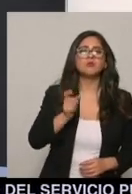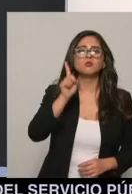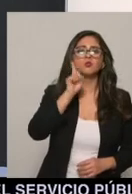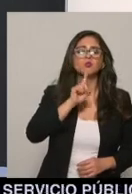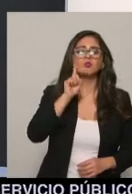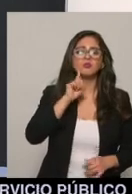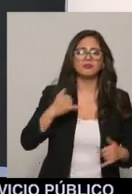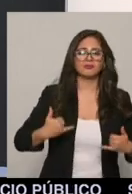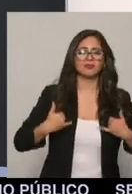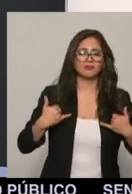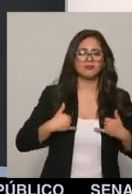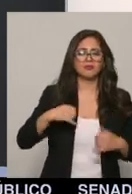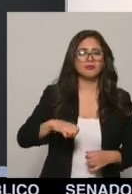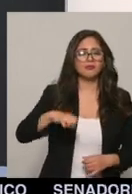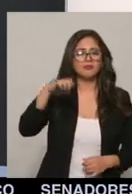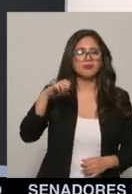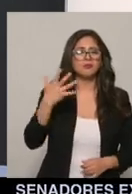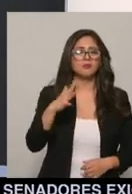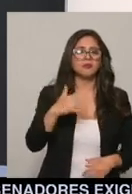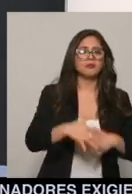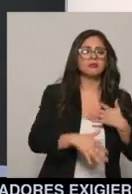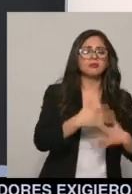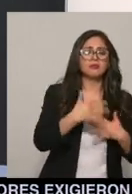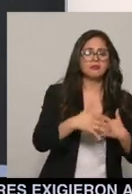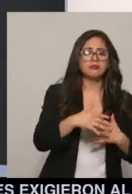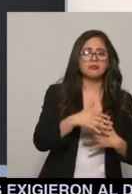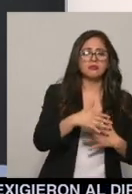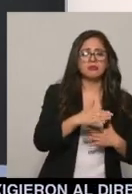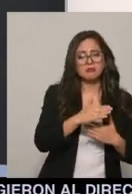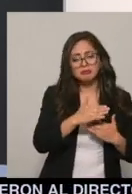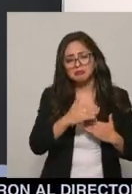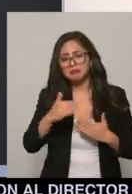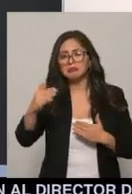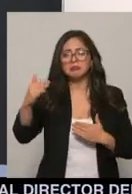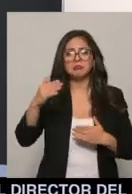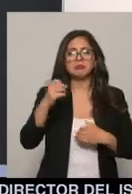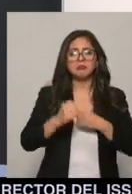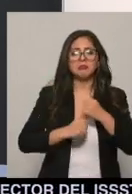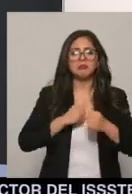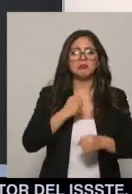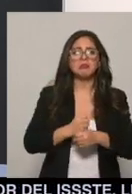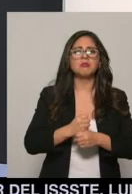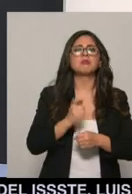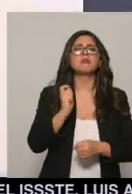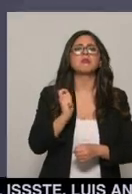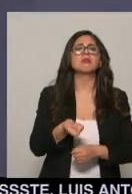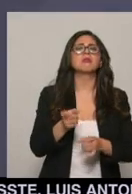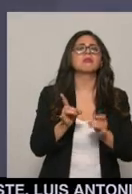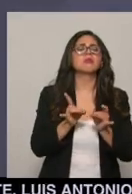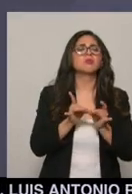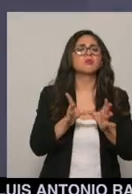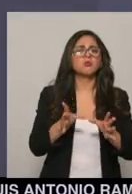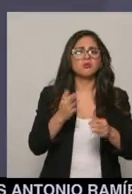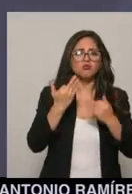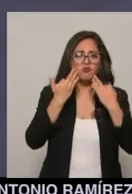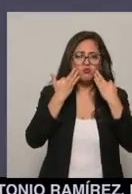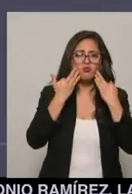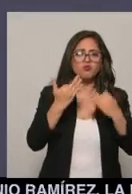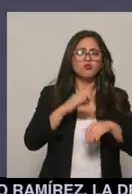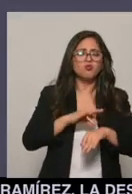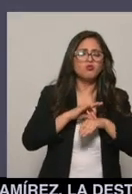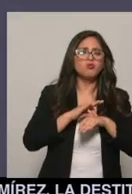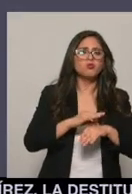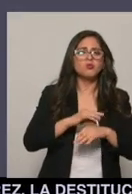de suicidio es de los 15 en adelante, qué es lo que lleva, cuáles son los ingredientes, los síntomas visibles que